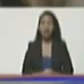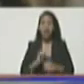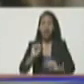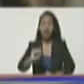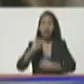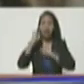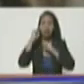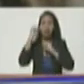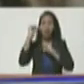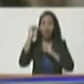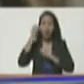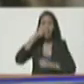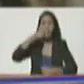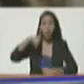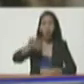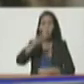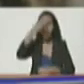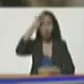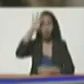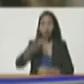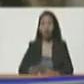victoria del pueblo cubano.